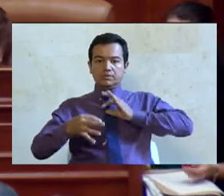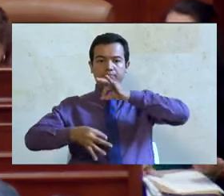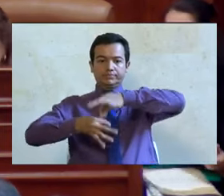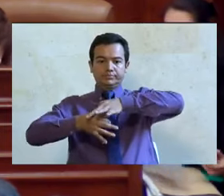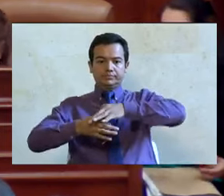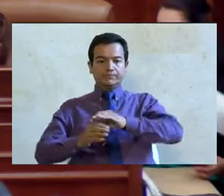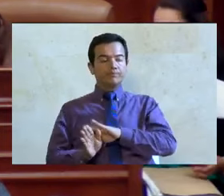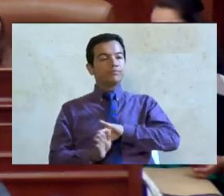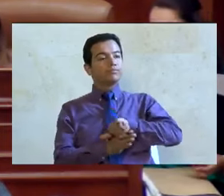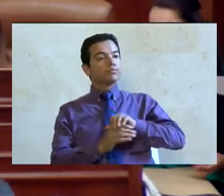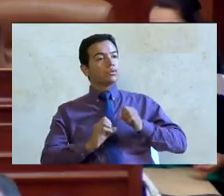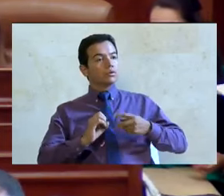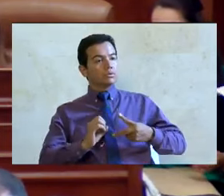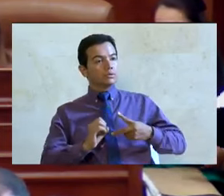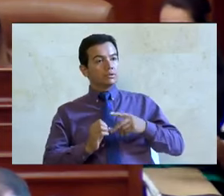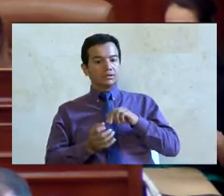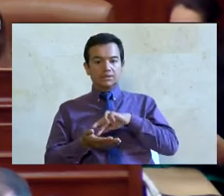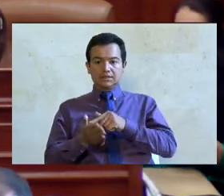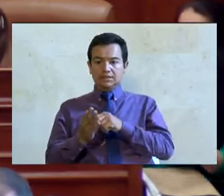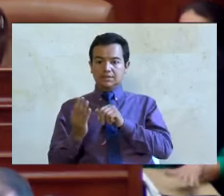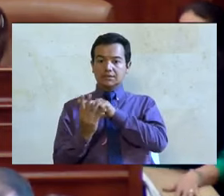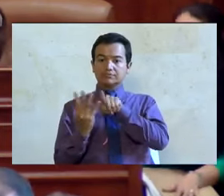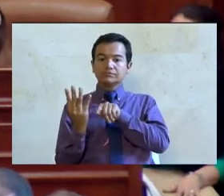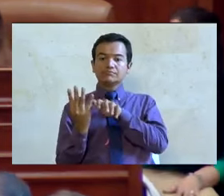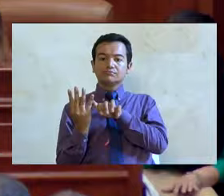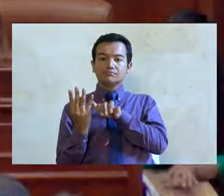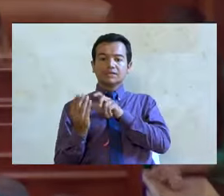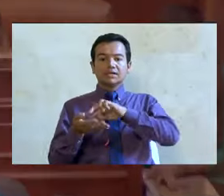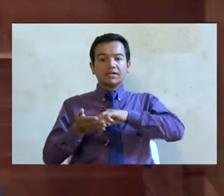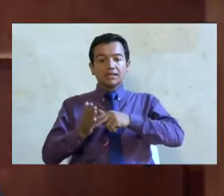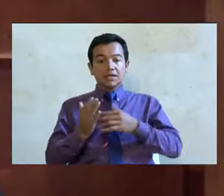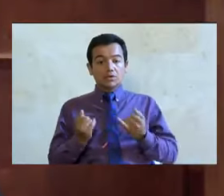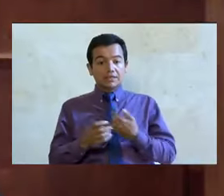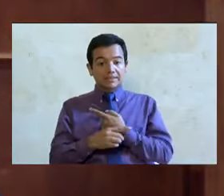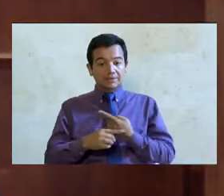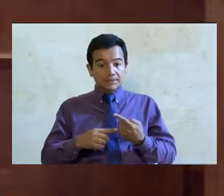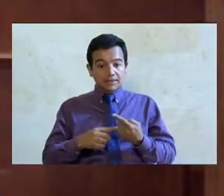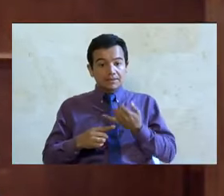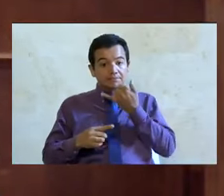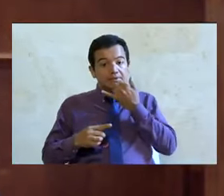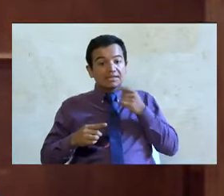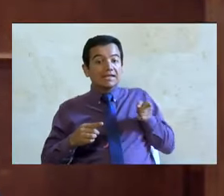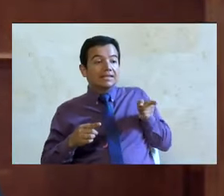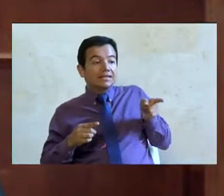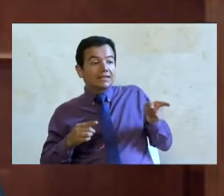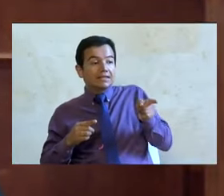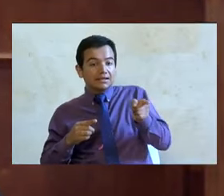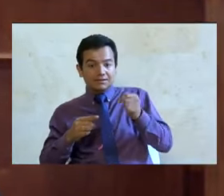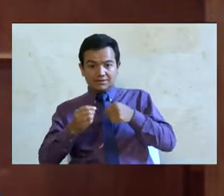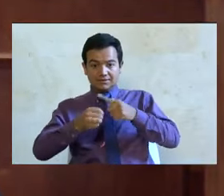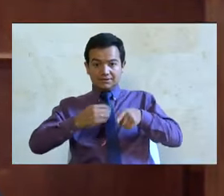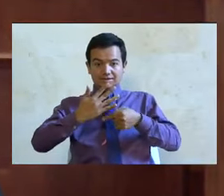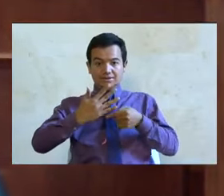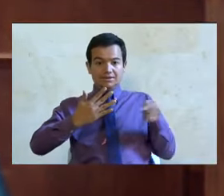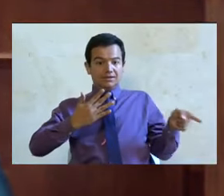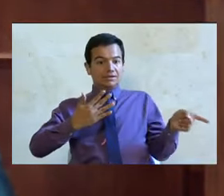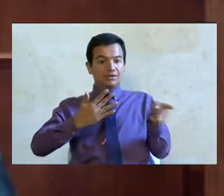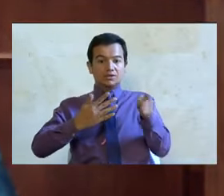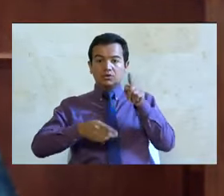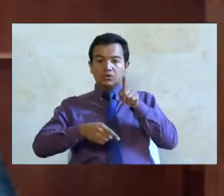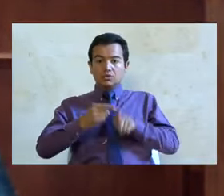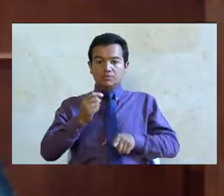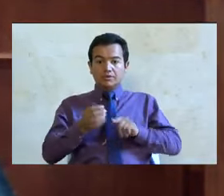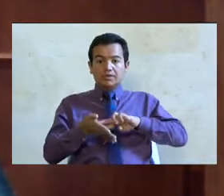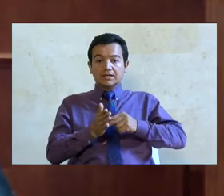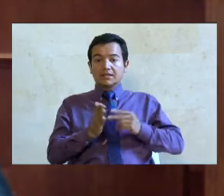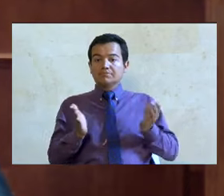secretario salvo que hubiera sido una investigación abierta esta semana los impedimentos de la comisión primero ya fueron resueltas en